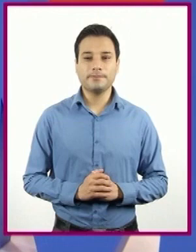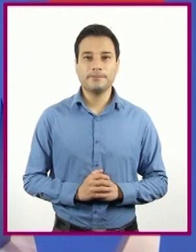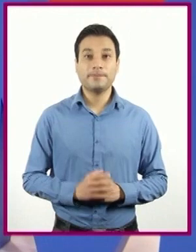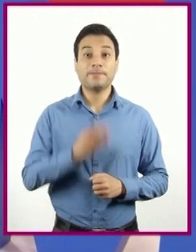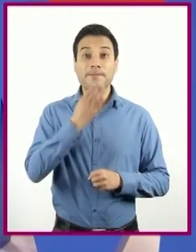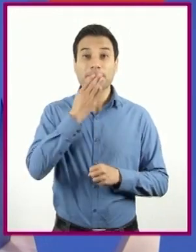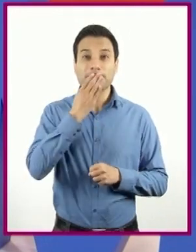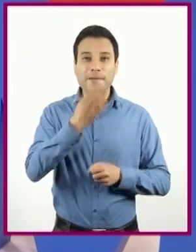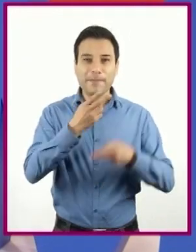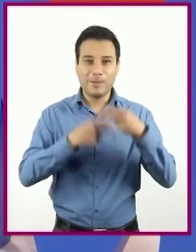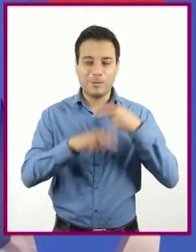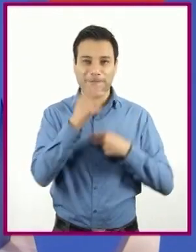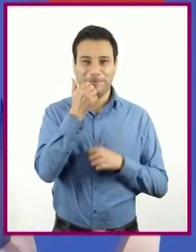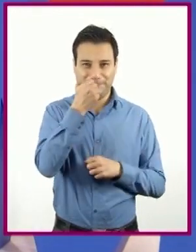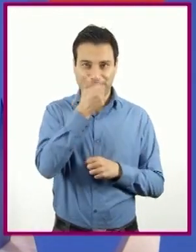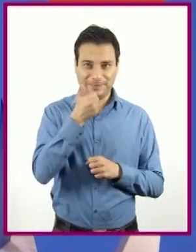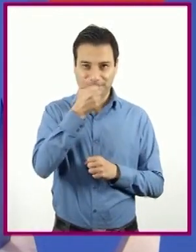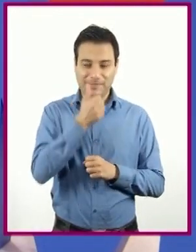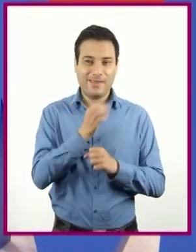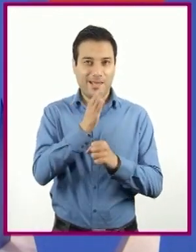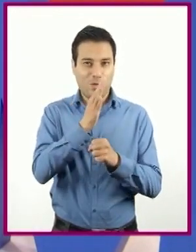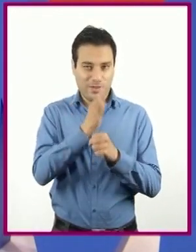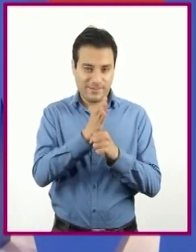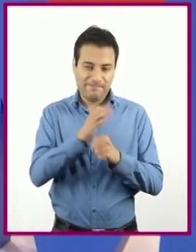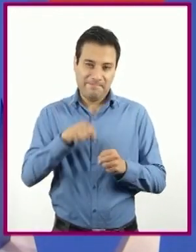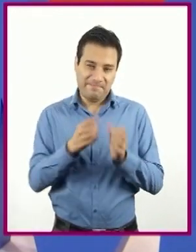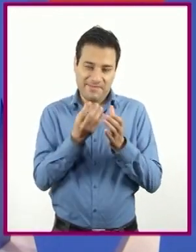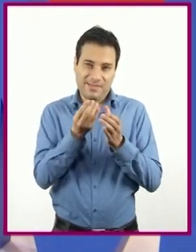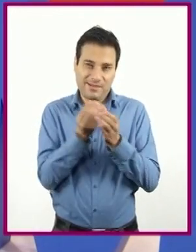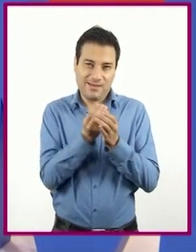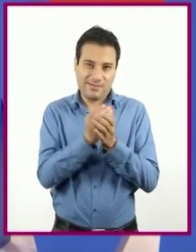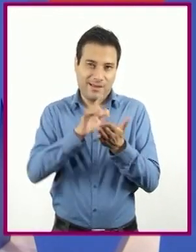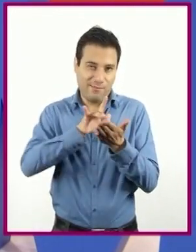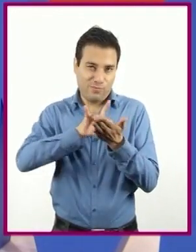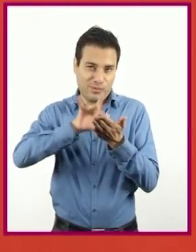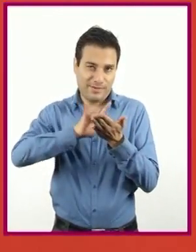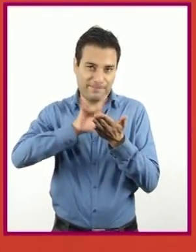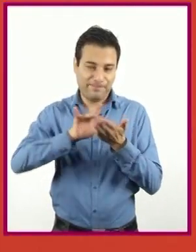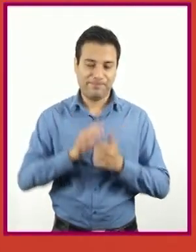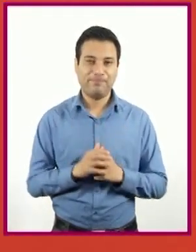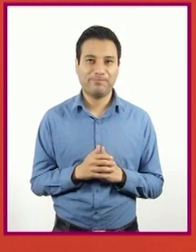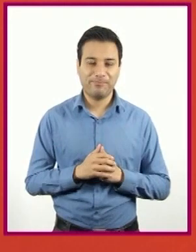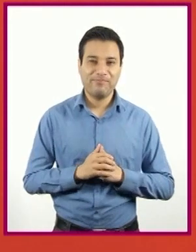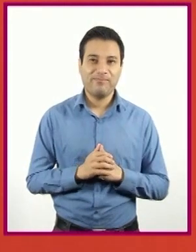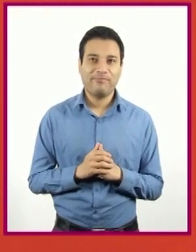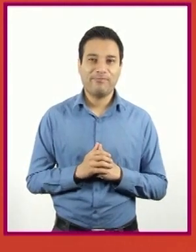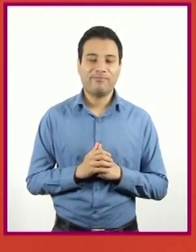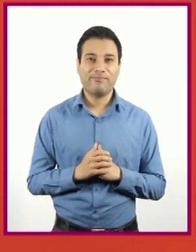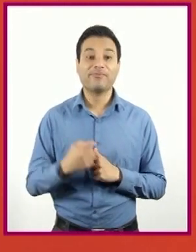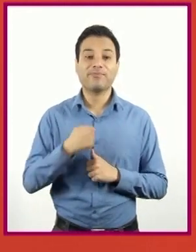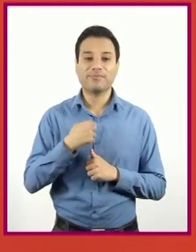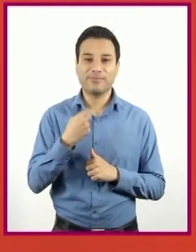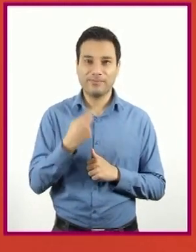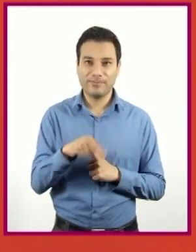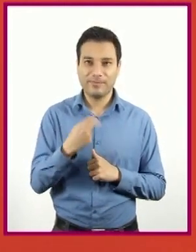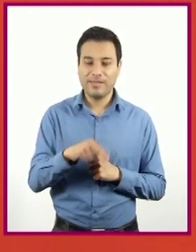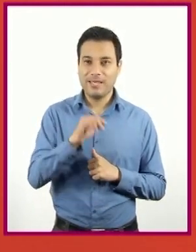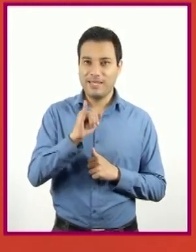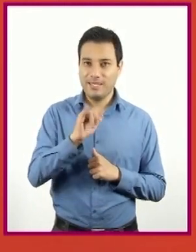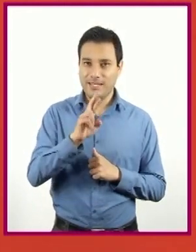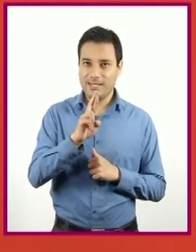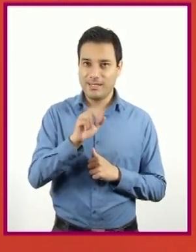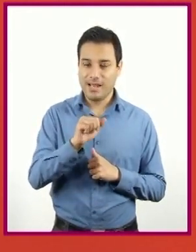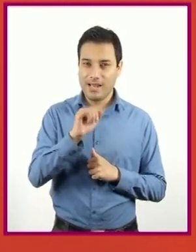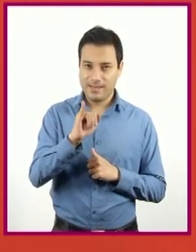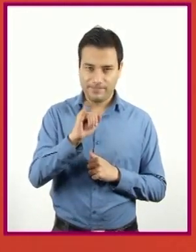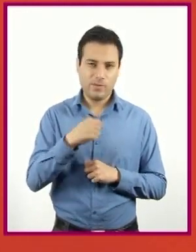Bienvenidas y bienvenidos nuevamente a este acompañamiento de aprendizaje Aprende en Casa 3. Mi nombre es Iraí Mendoza Montoya y soy maestra